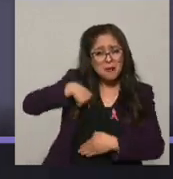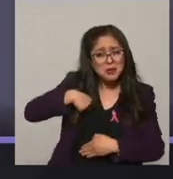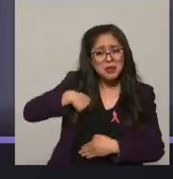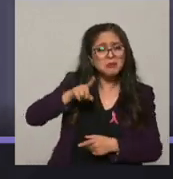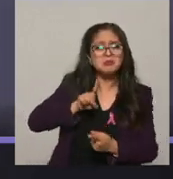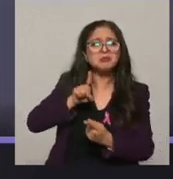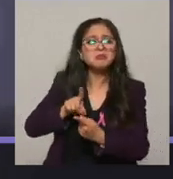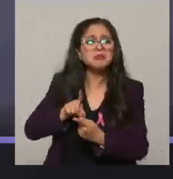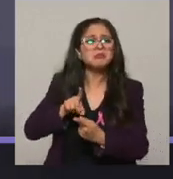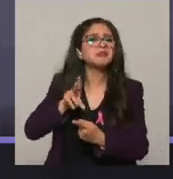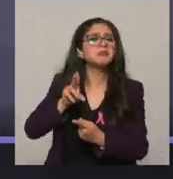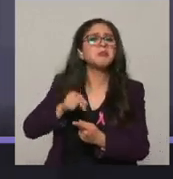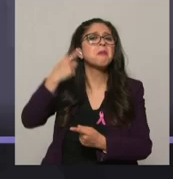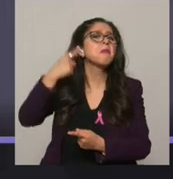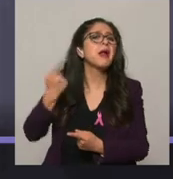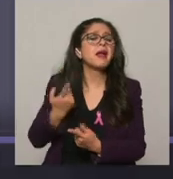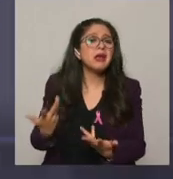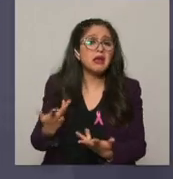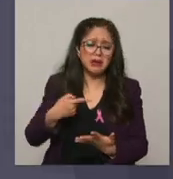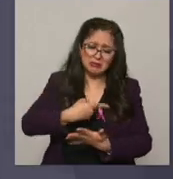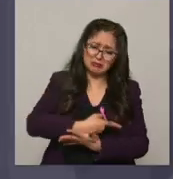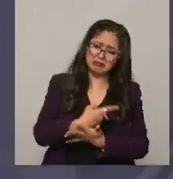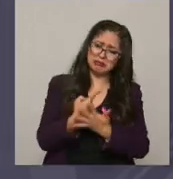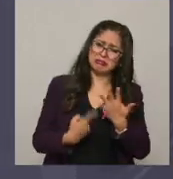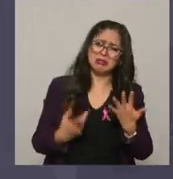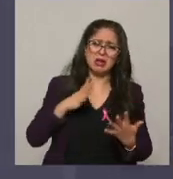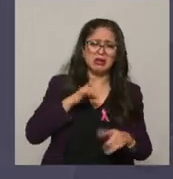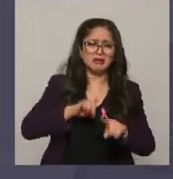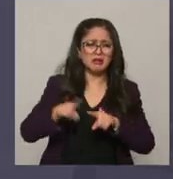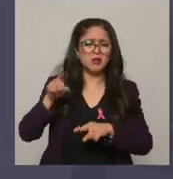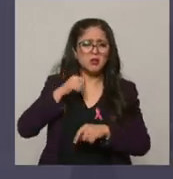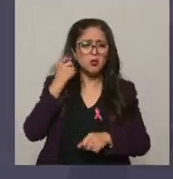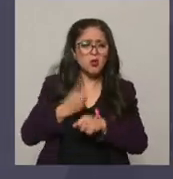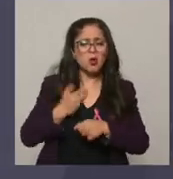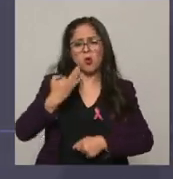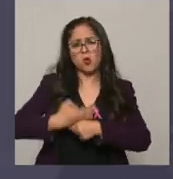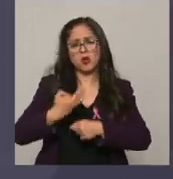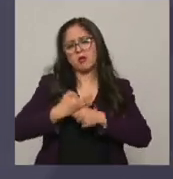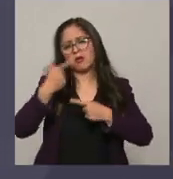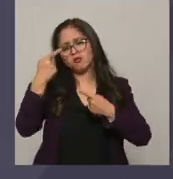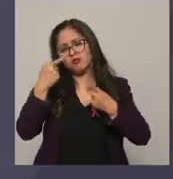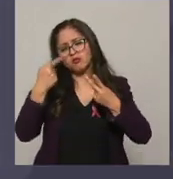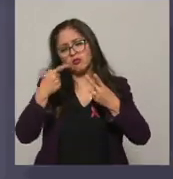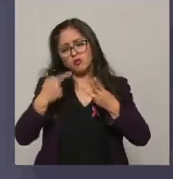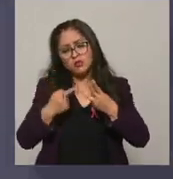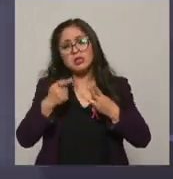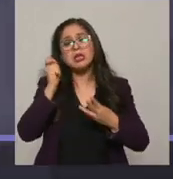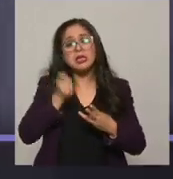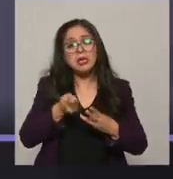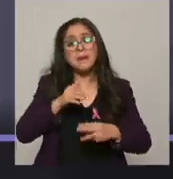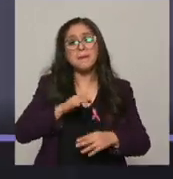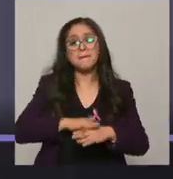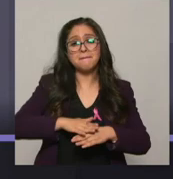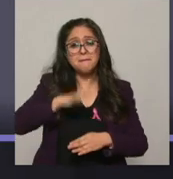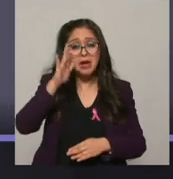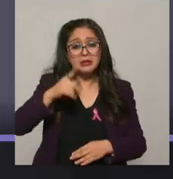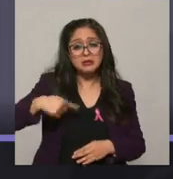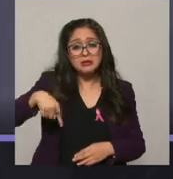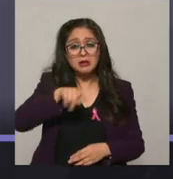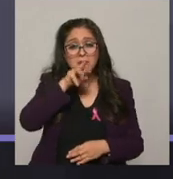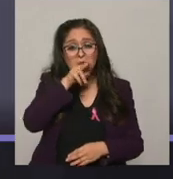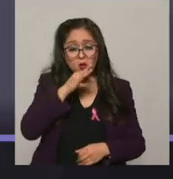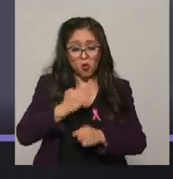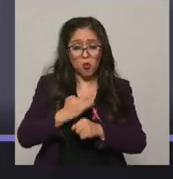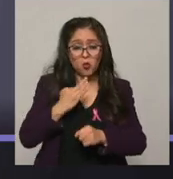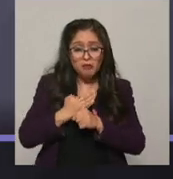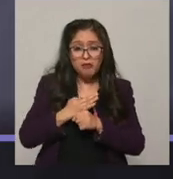el abanico es infinito, ¿no? Hay un montón de posibilidades, solo estamos hablando de estas en este momento, que una de las más preocupantes para mí en